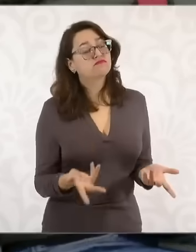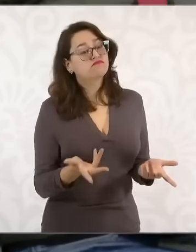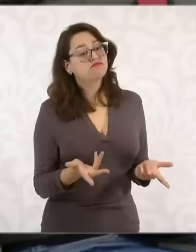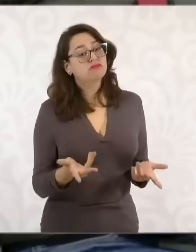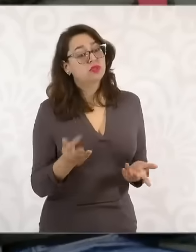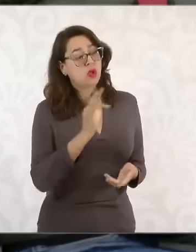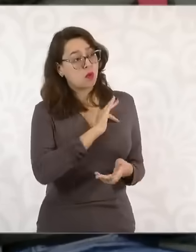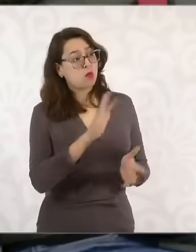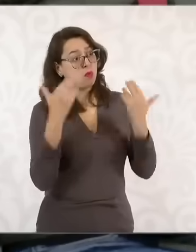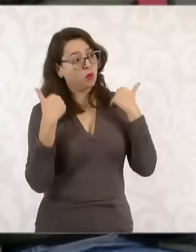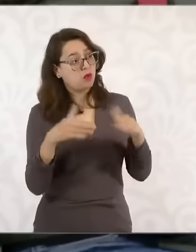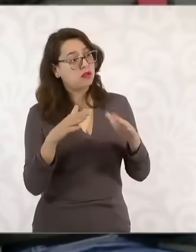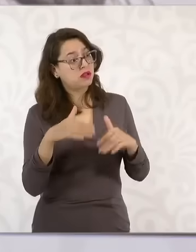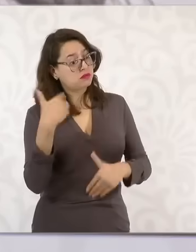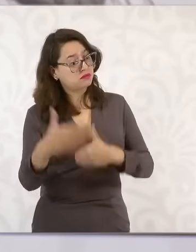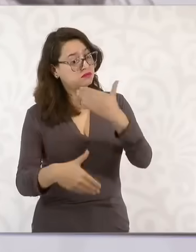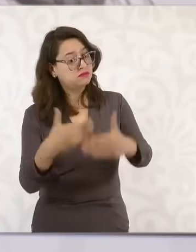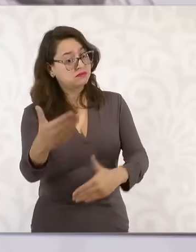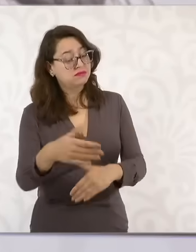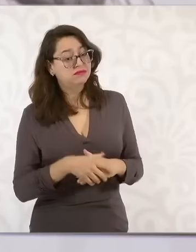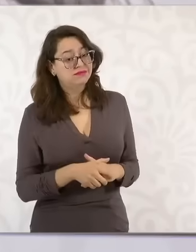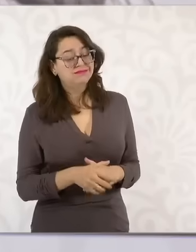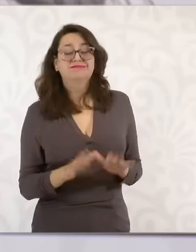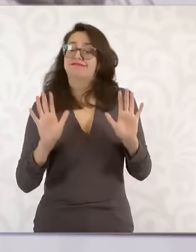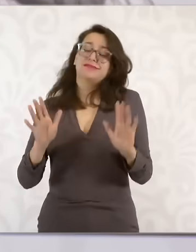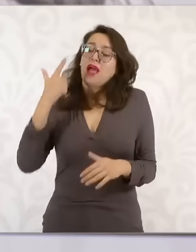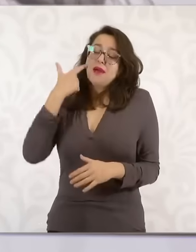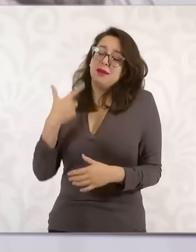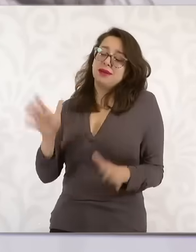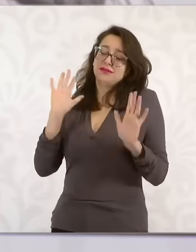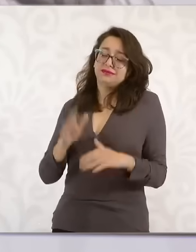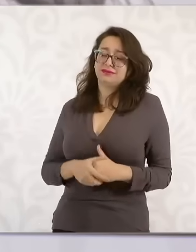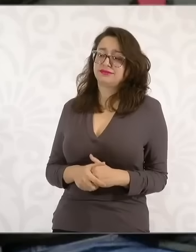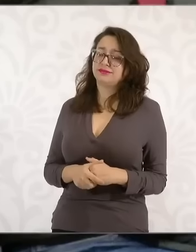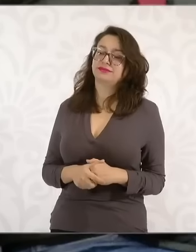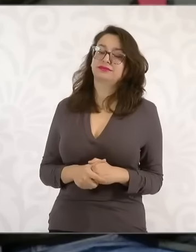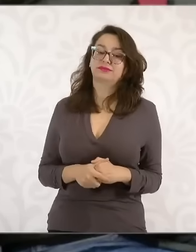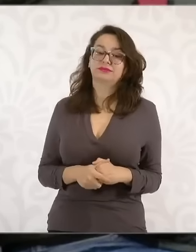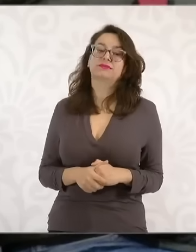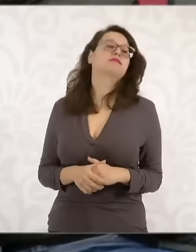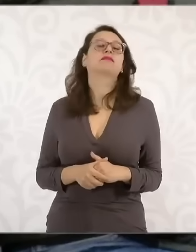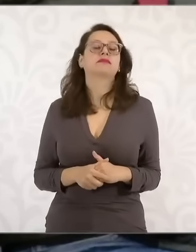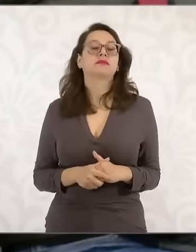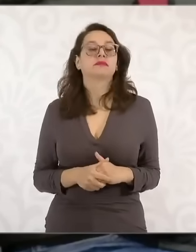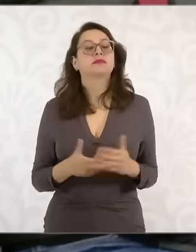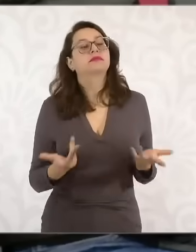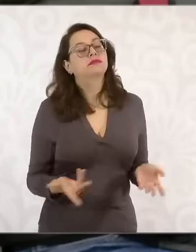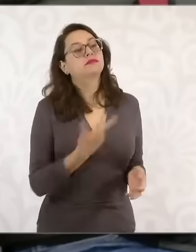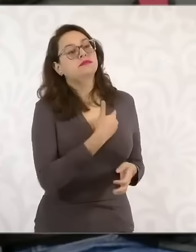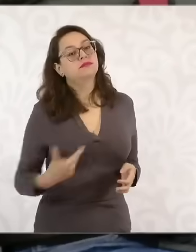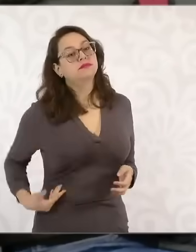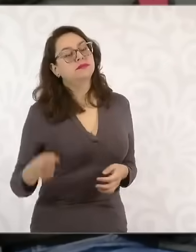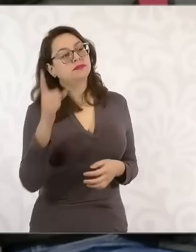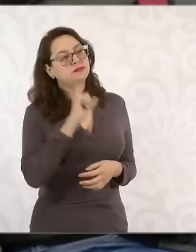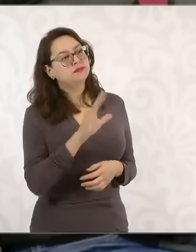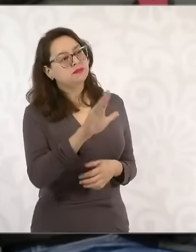de hoja a esta situación? Bueno, ya, eso ya lo veremos más adelante. También preguntarle, Presidenta, ¿ha enviado